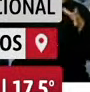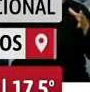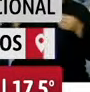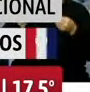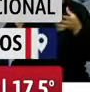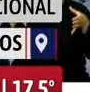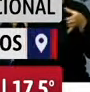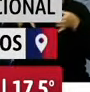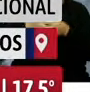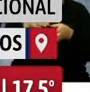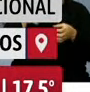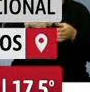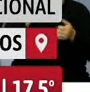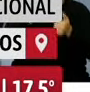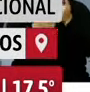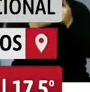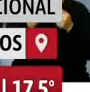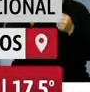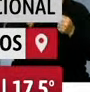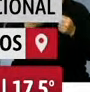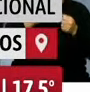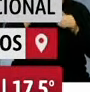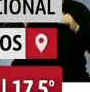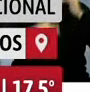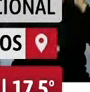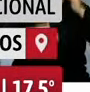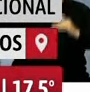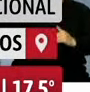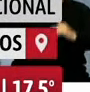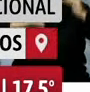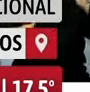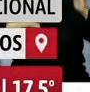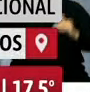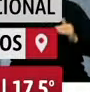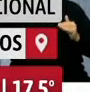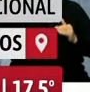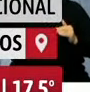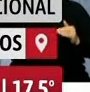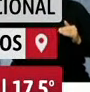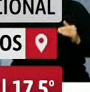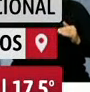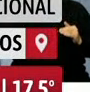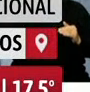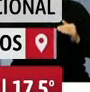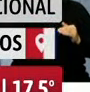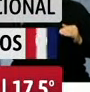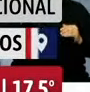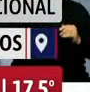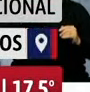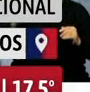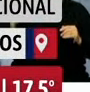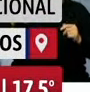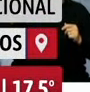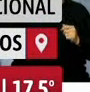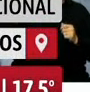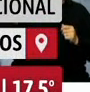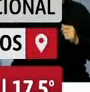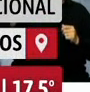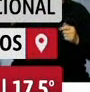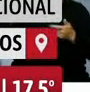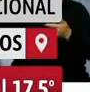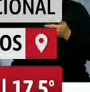están ganando a la inflación que es algo que pareciera incomprobable o por lo menos que eh que cuesta encontrar gente que pueda decir que su salario o